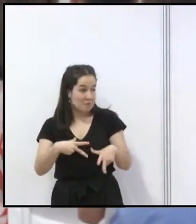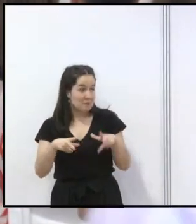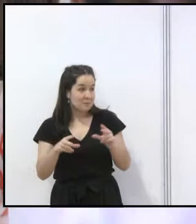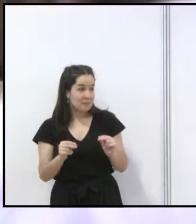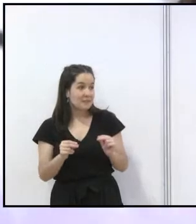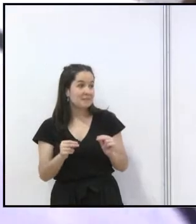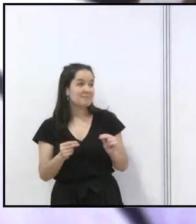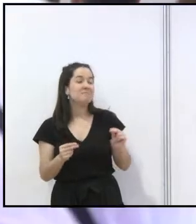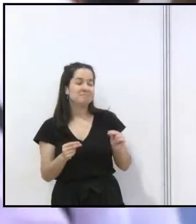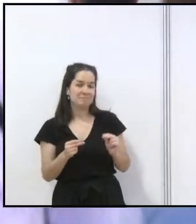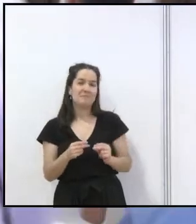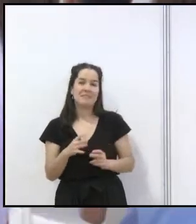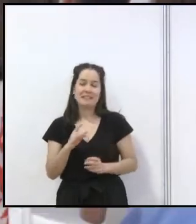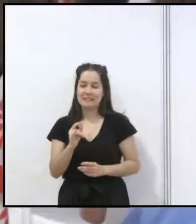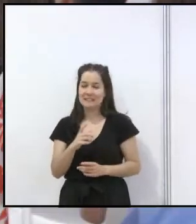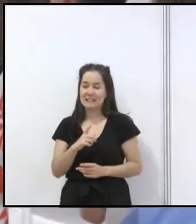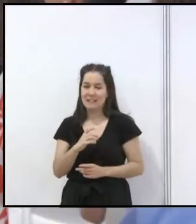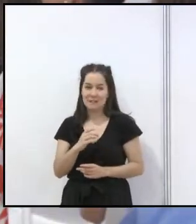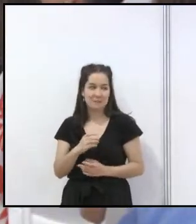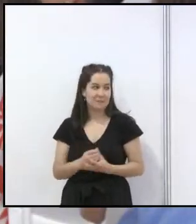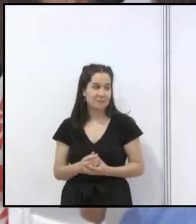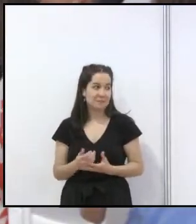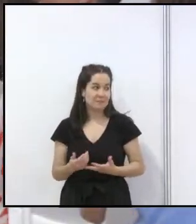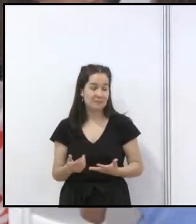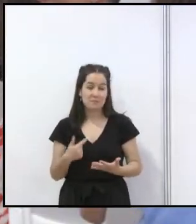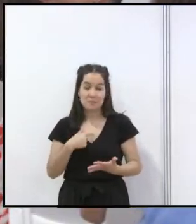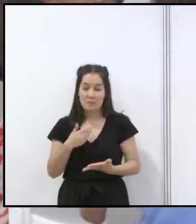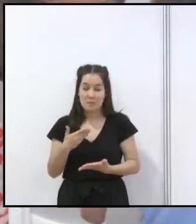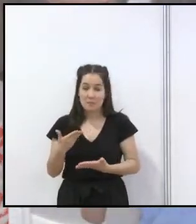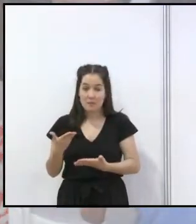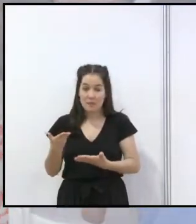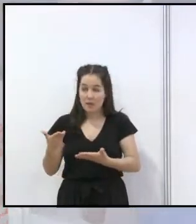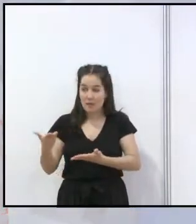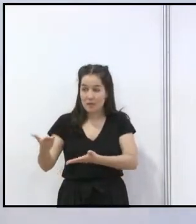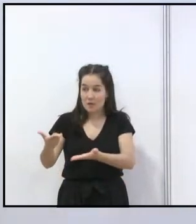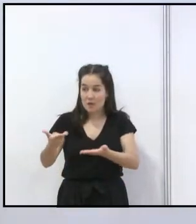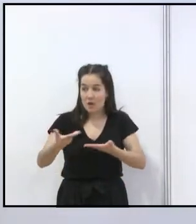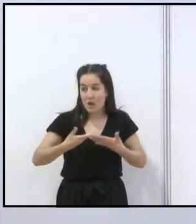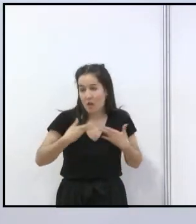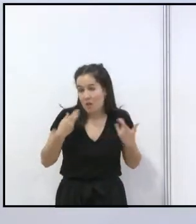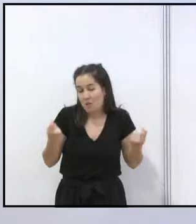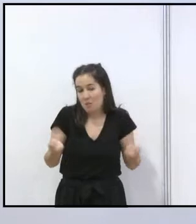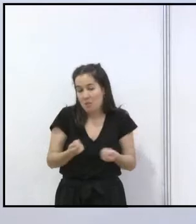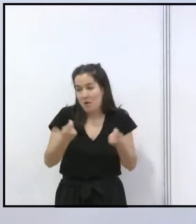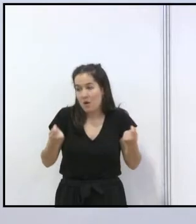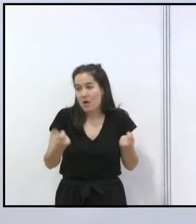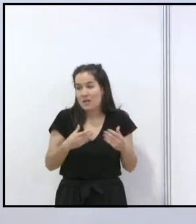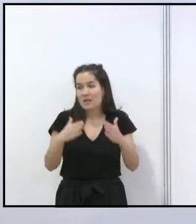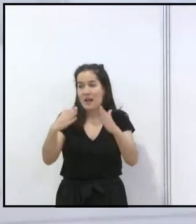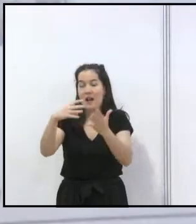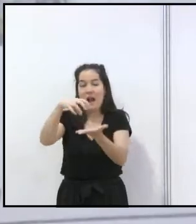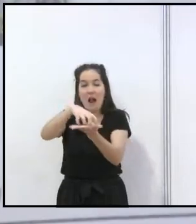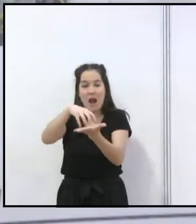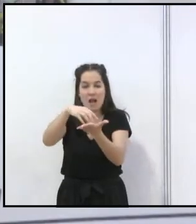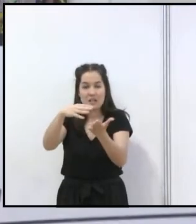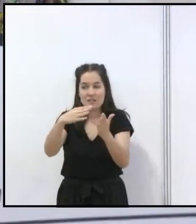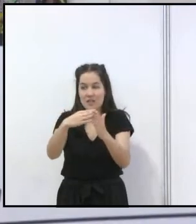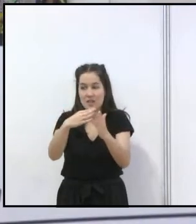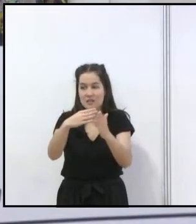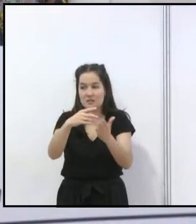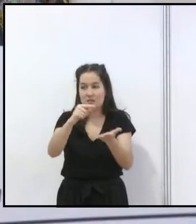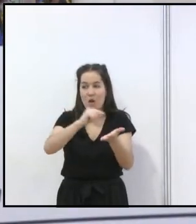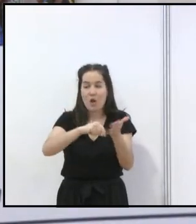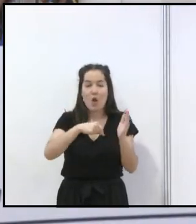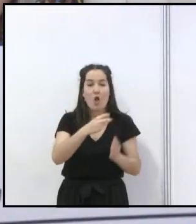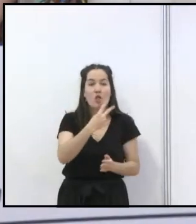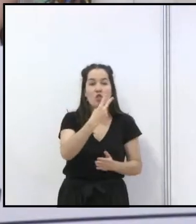Clara. Primero la parte comercial, os invitamos a seguir nuestra firma en la caseta. 291 de Páginas de Espuma.